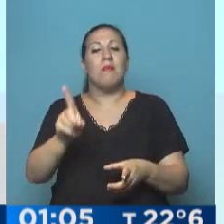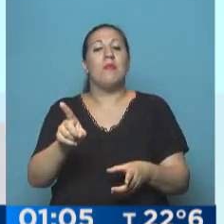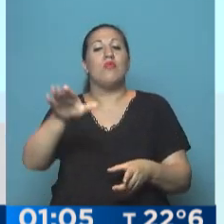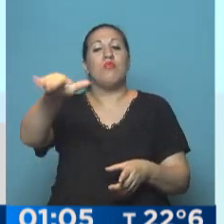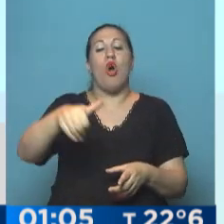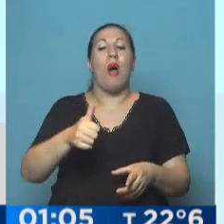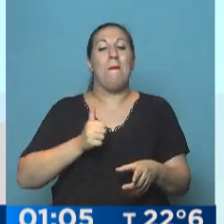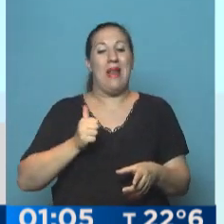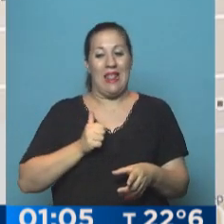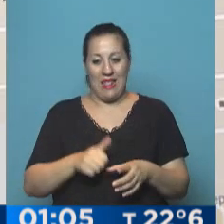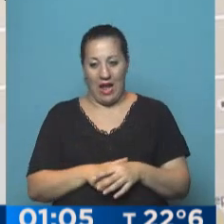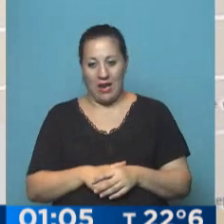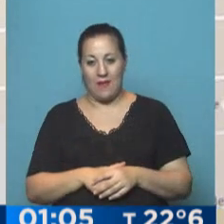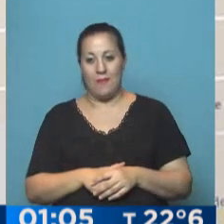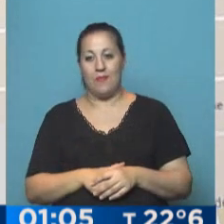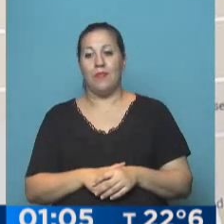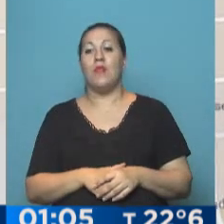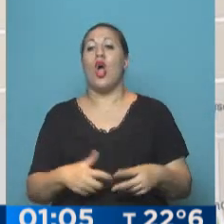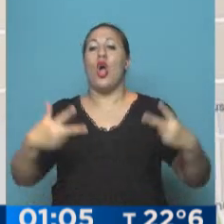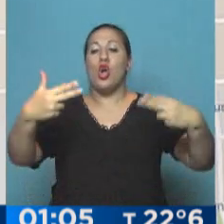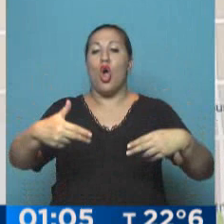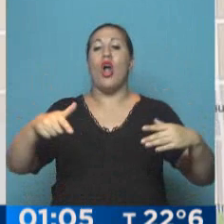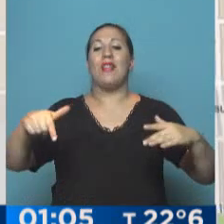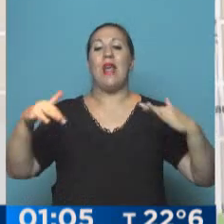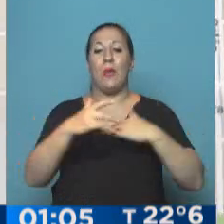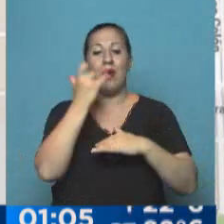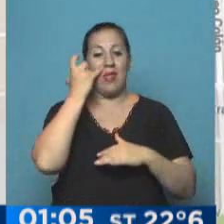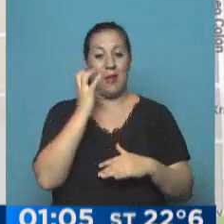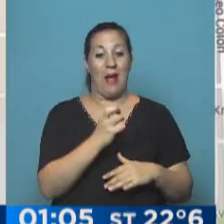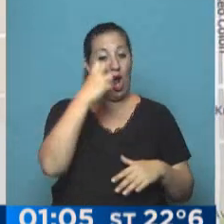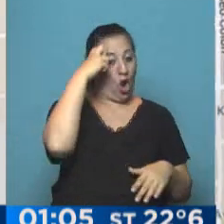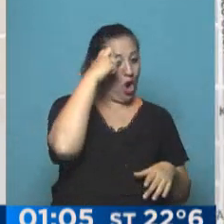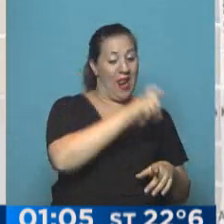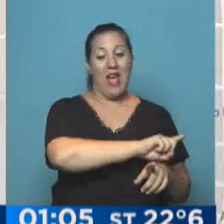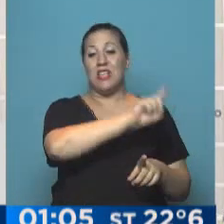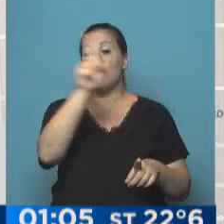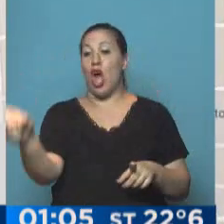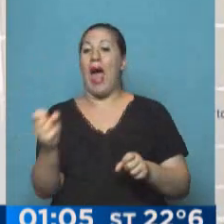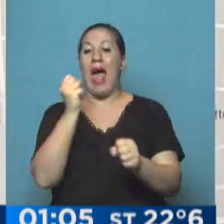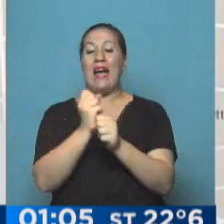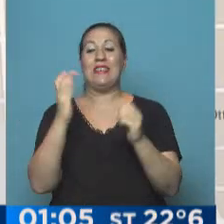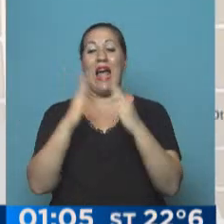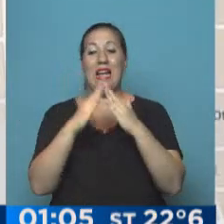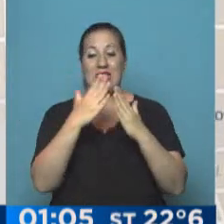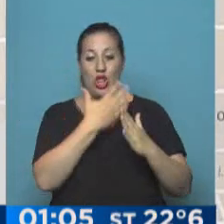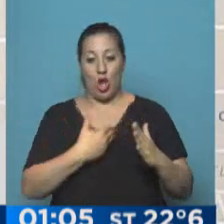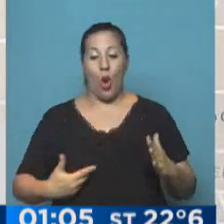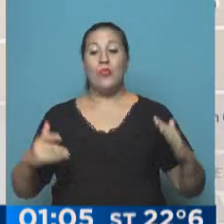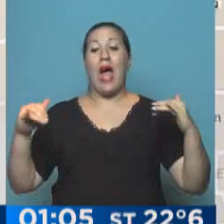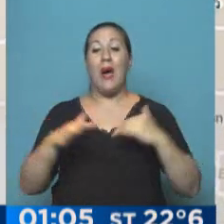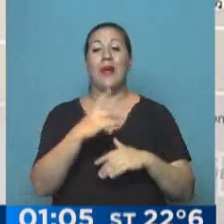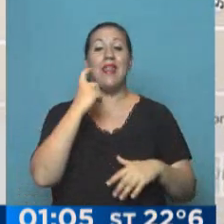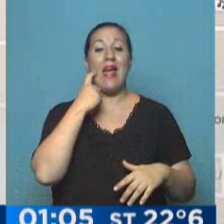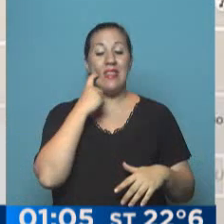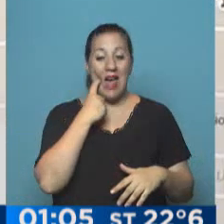Militar. Se dispuso el corte de Avenida de Mayo desde el Congreso hasta Casa de Gobierno, la Avenida Entre